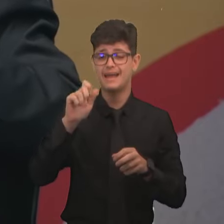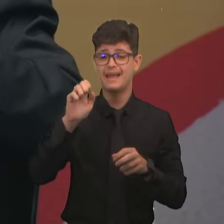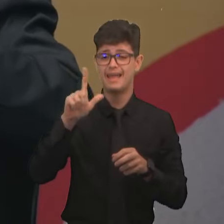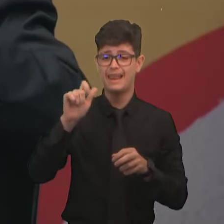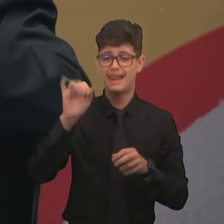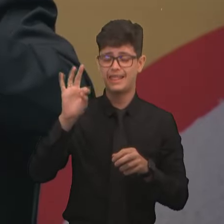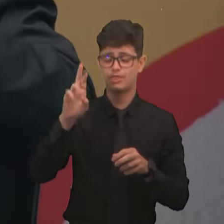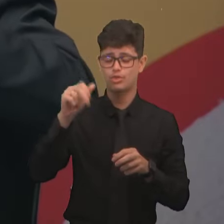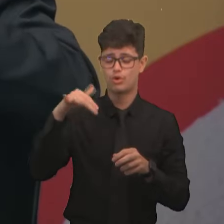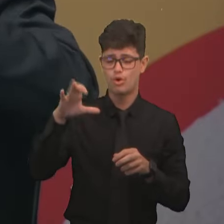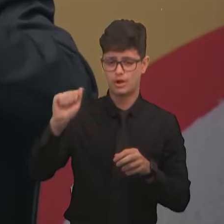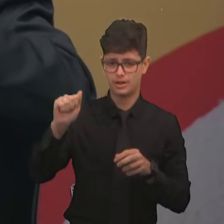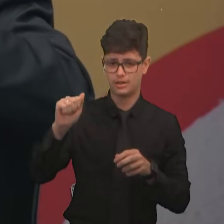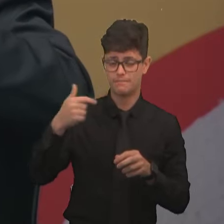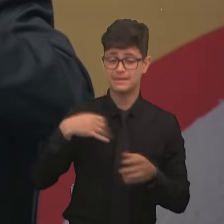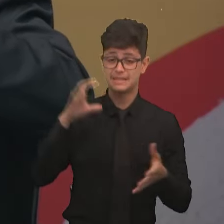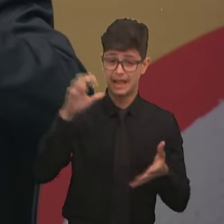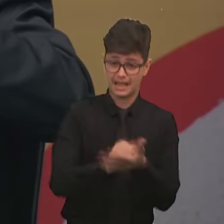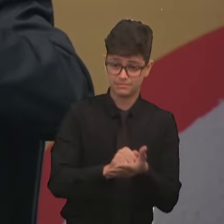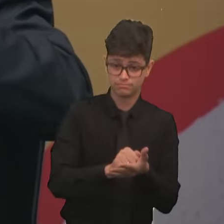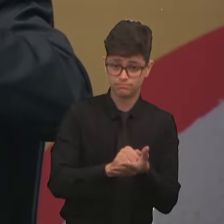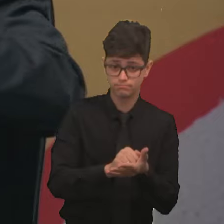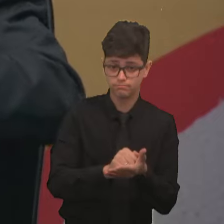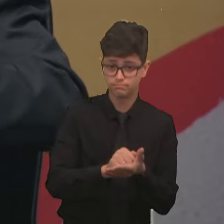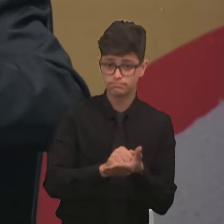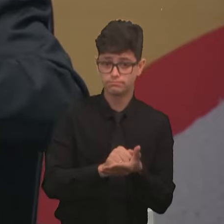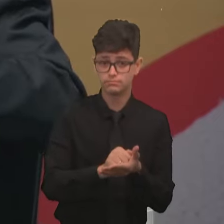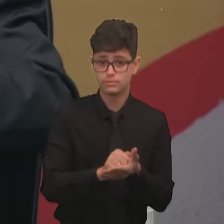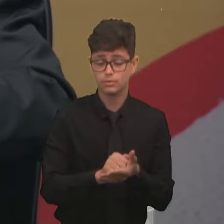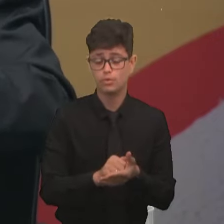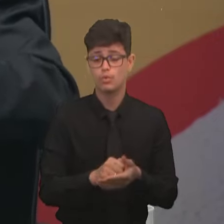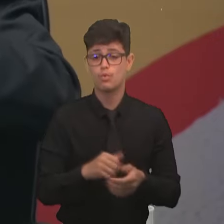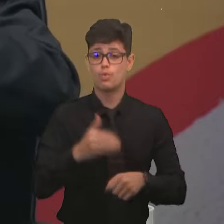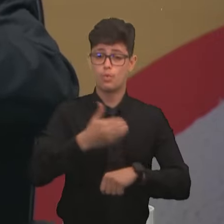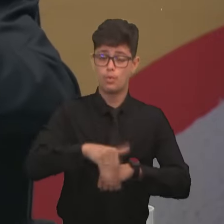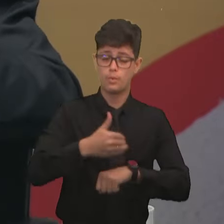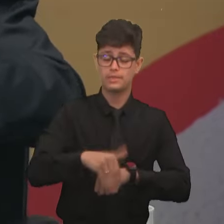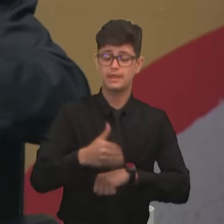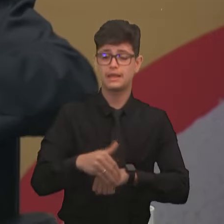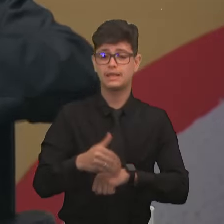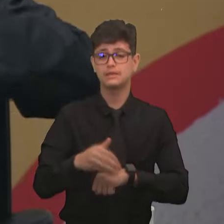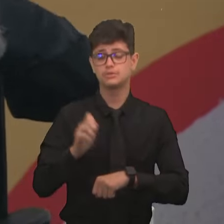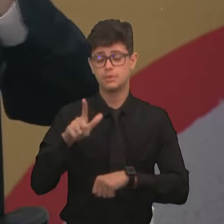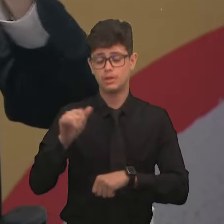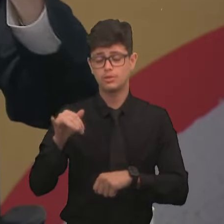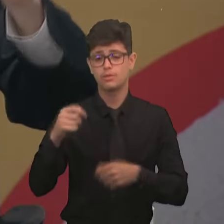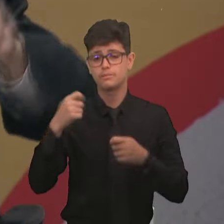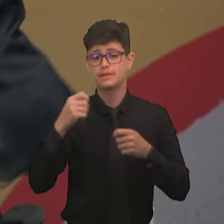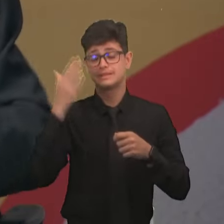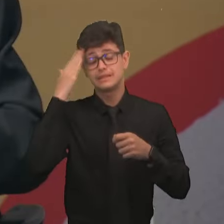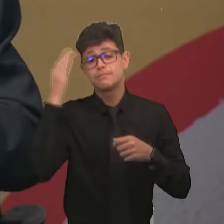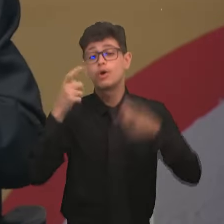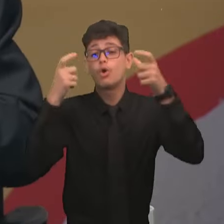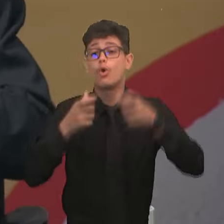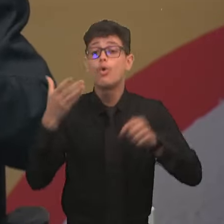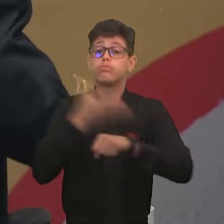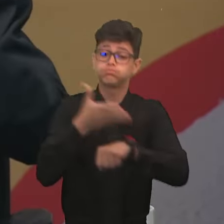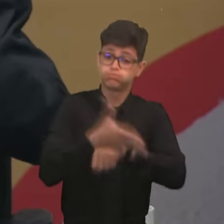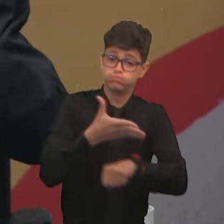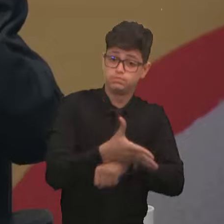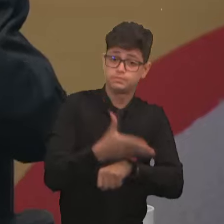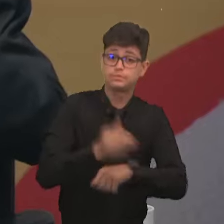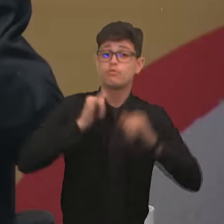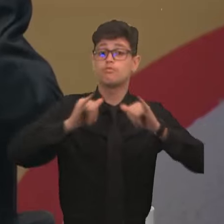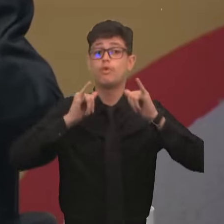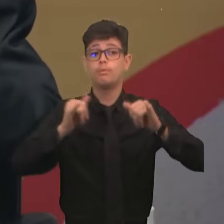del sistema electrónico. Hay que registrar a través de un registro propio la dirección electrónica donde se reciben